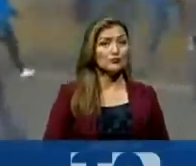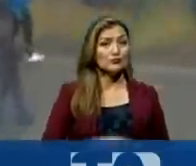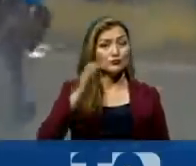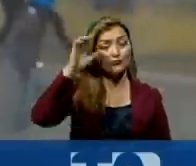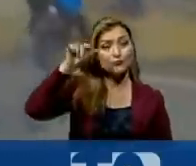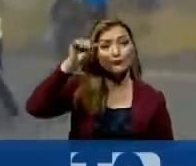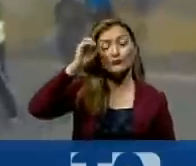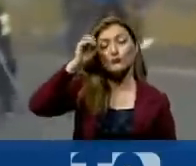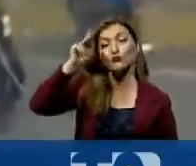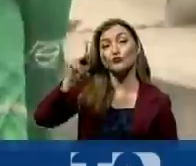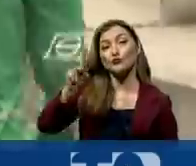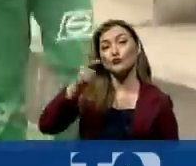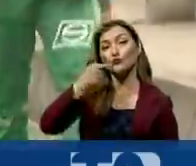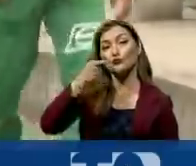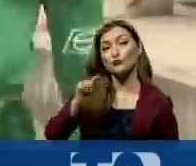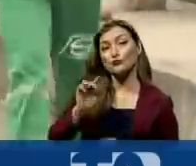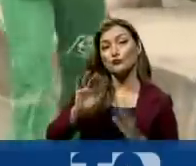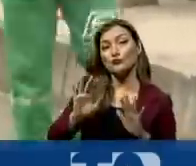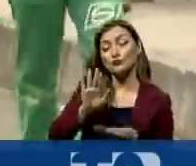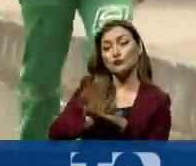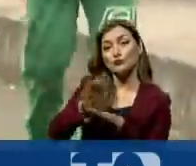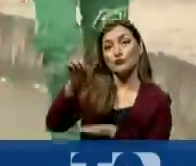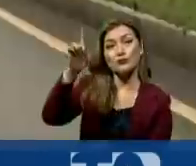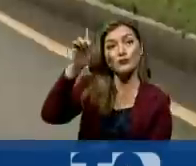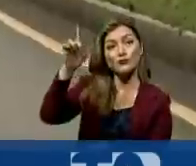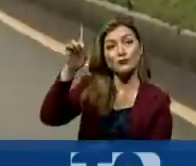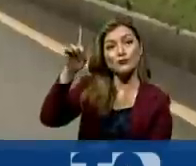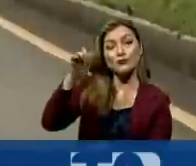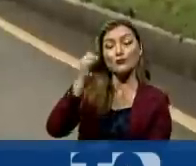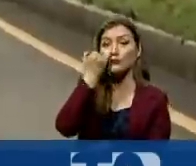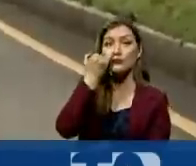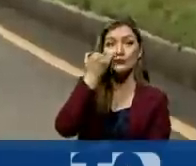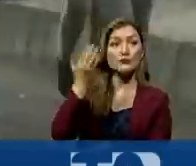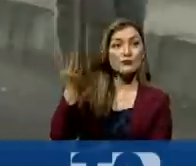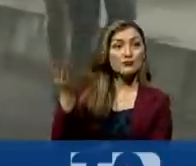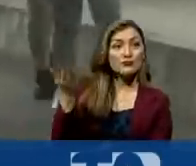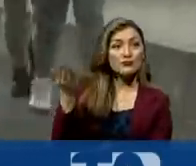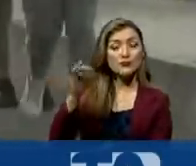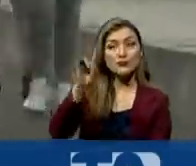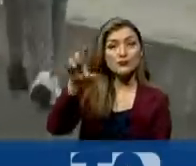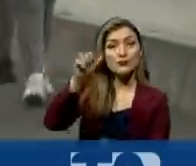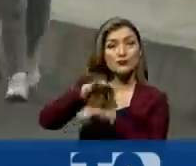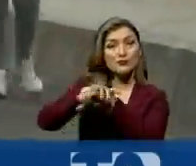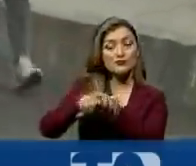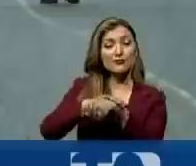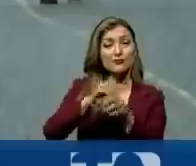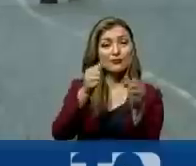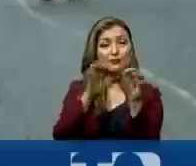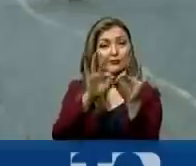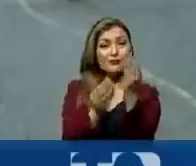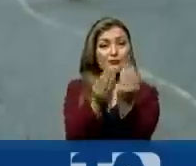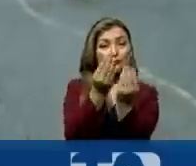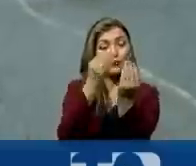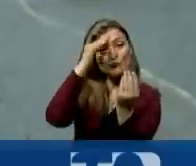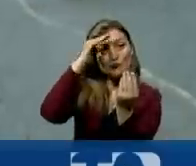actuando por como un autor intelectual pero se habló también de materiales y el día de ayer veíamos como usted lo mencionado por este incendio de un vehículo policial se habló de policías